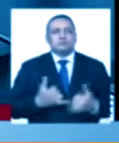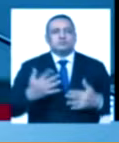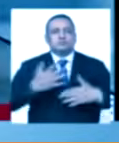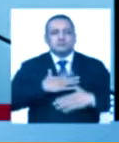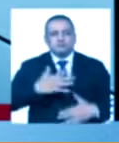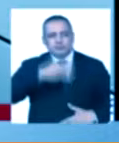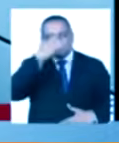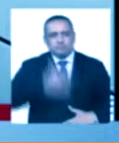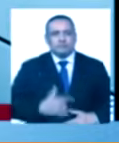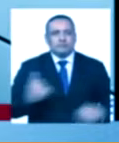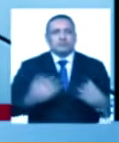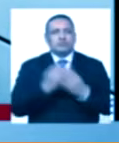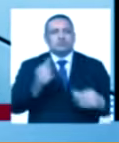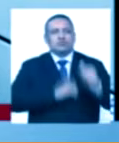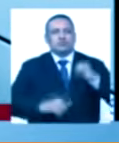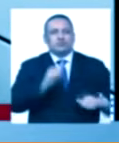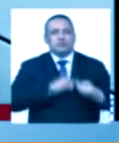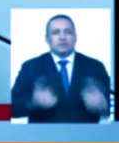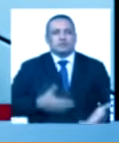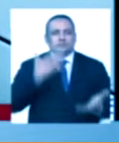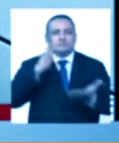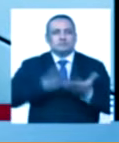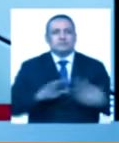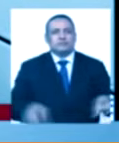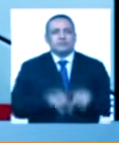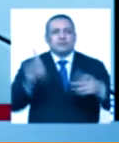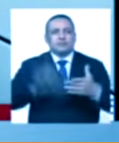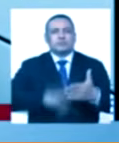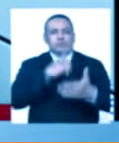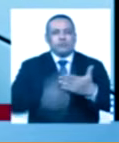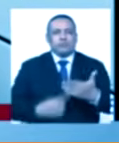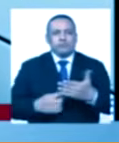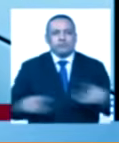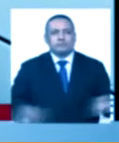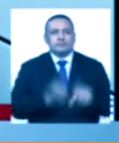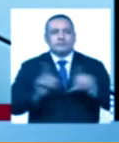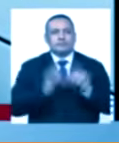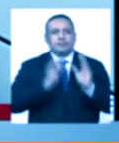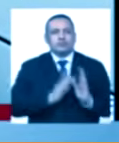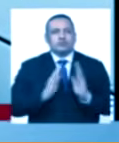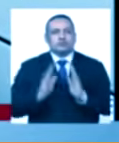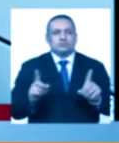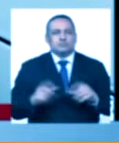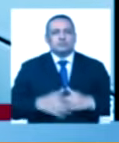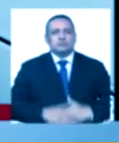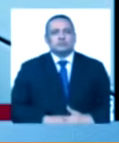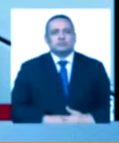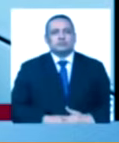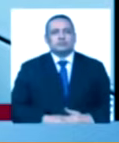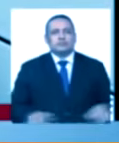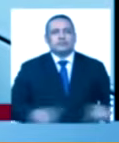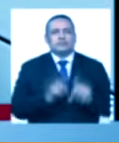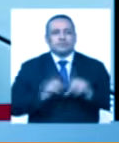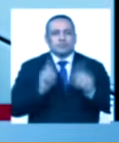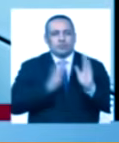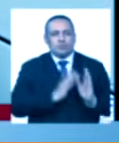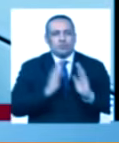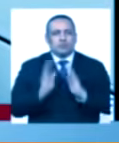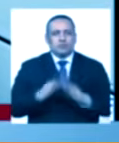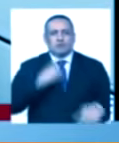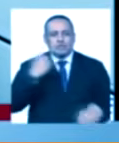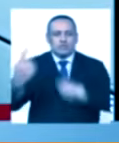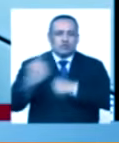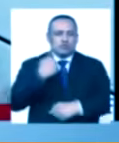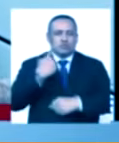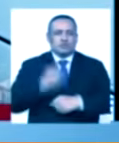soy víctima de una flagrante infracción al debido proceso. Tengo un procedimiento